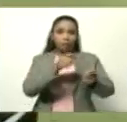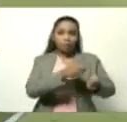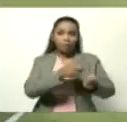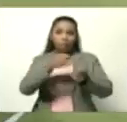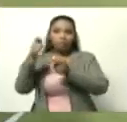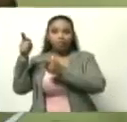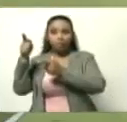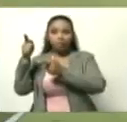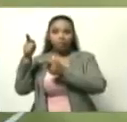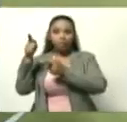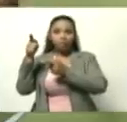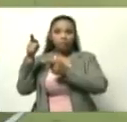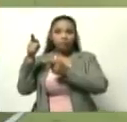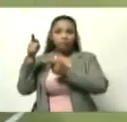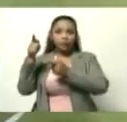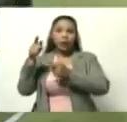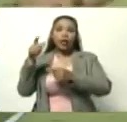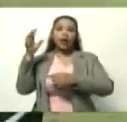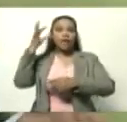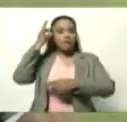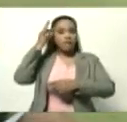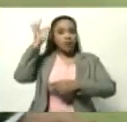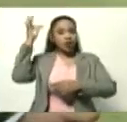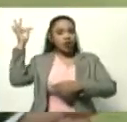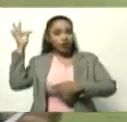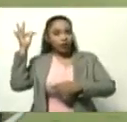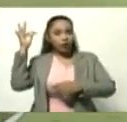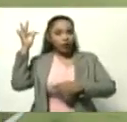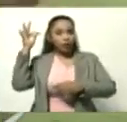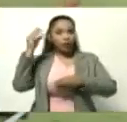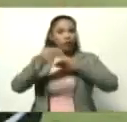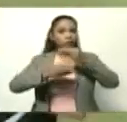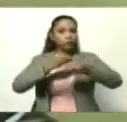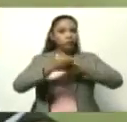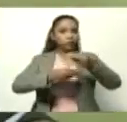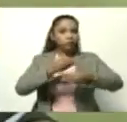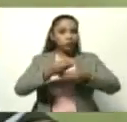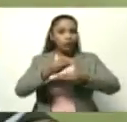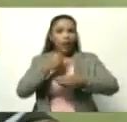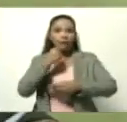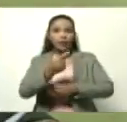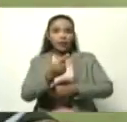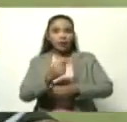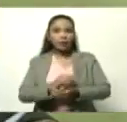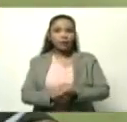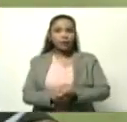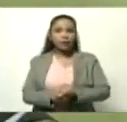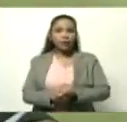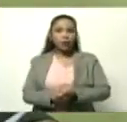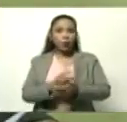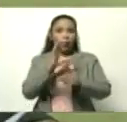extremos filosóficos y conceptuales y le va a aportar los ingredientes culturales